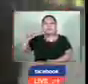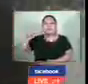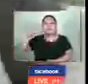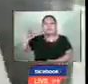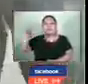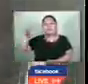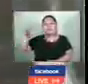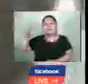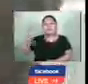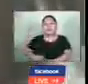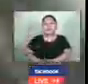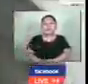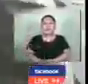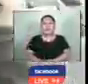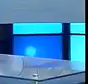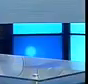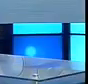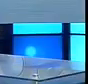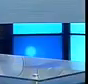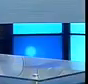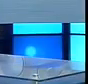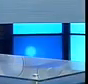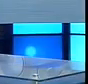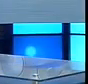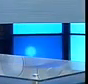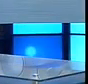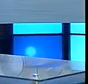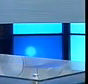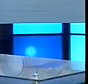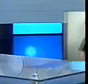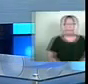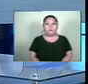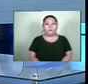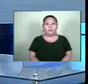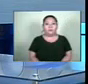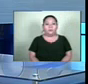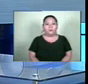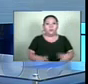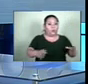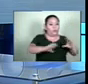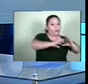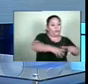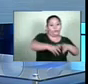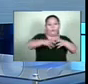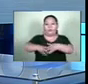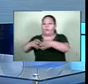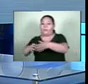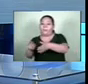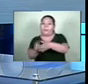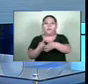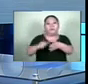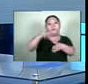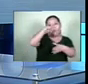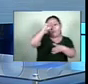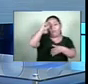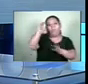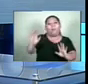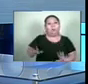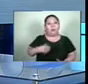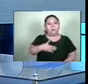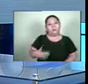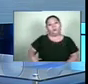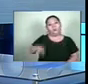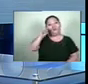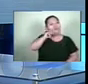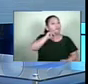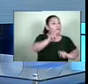Leiva para Noticiero Hechos. El presidente de la República se reunió con diversos sectores de trabajadores para realizar consultas como